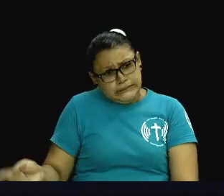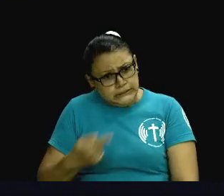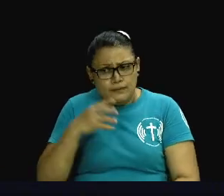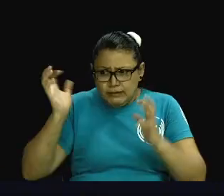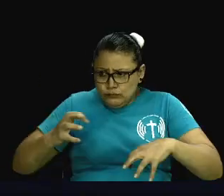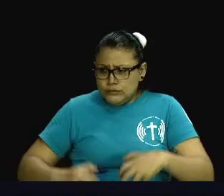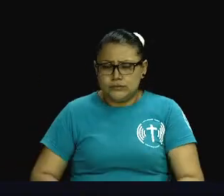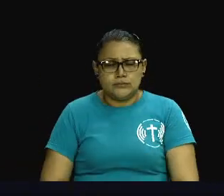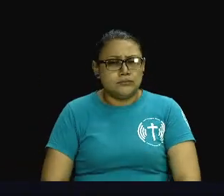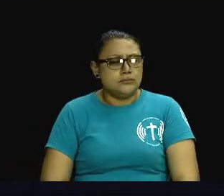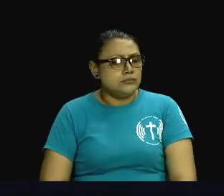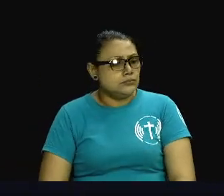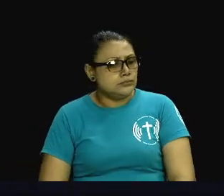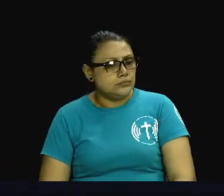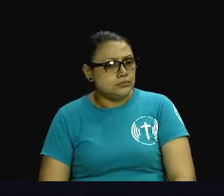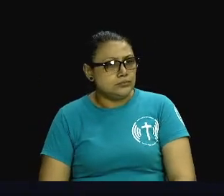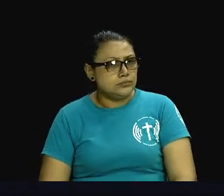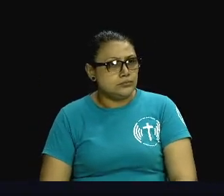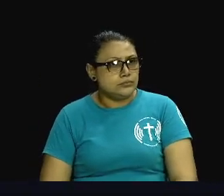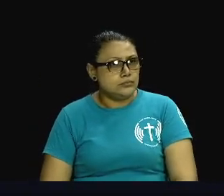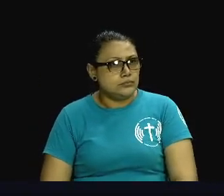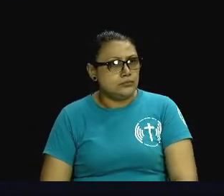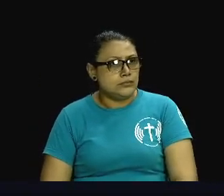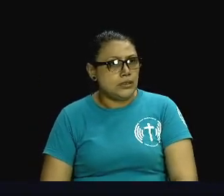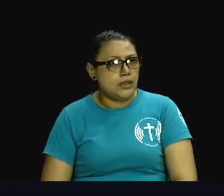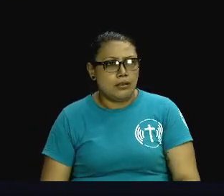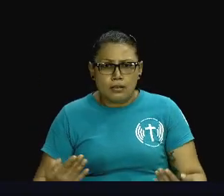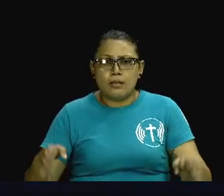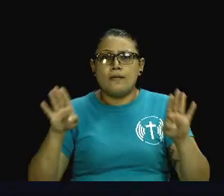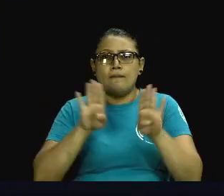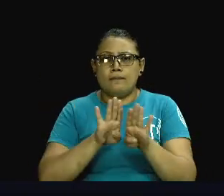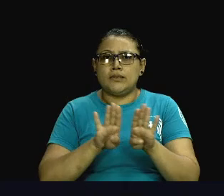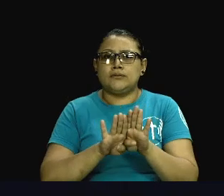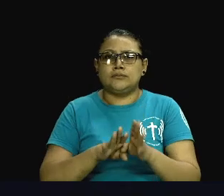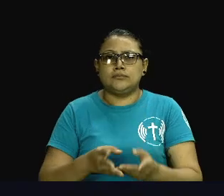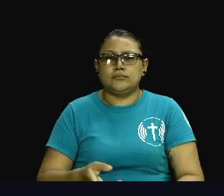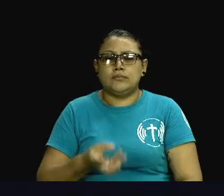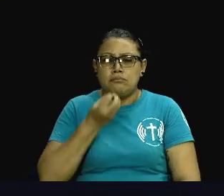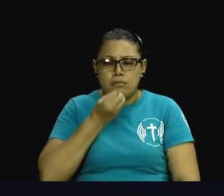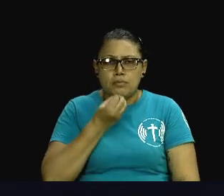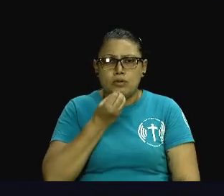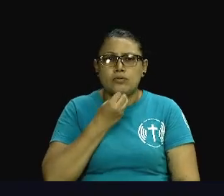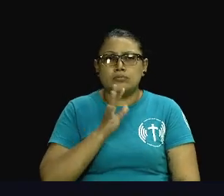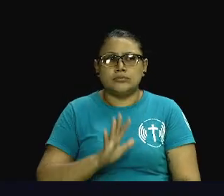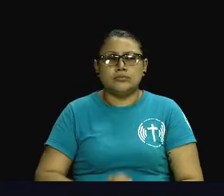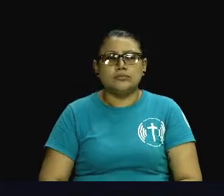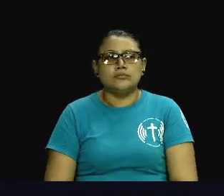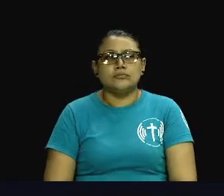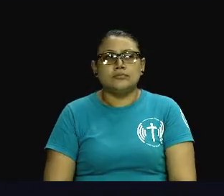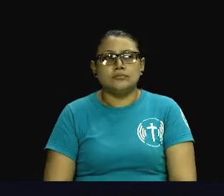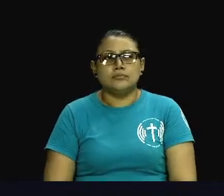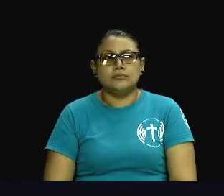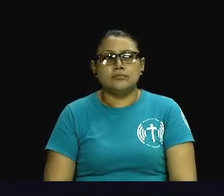vamos a cenar hoy porque en la refri no veo nada vamos a comer en el nombre del señor